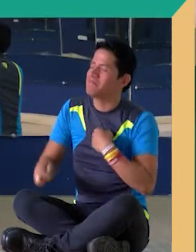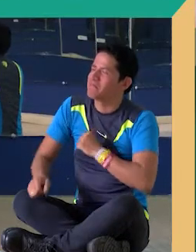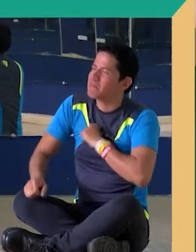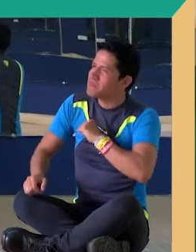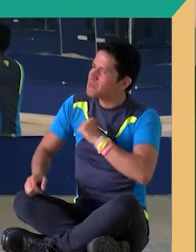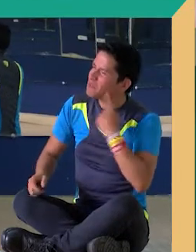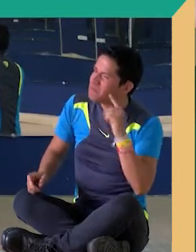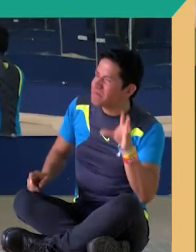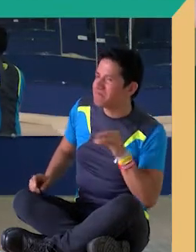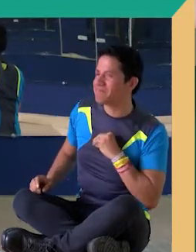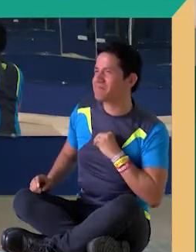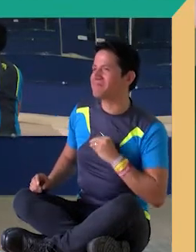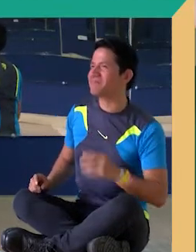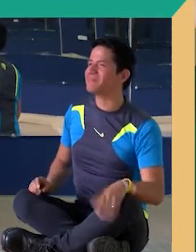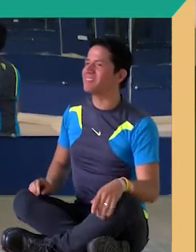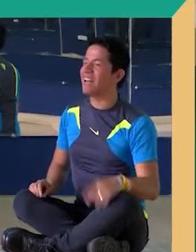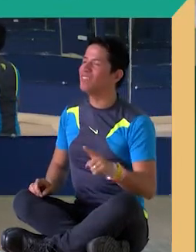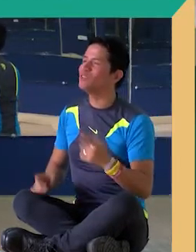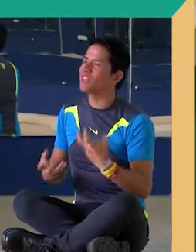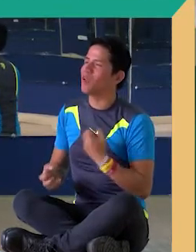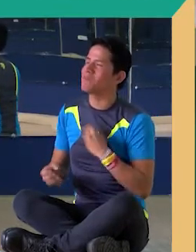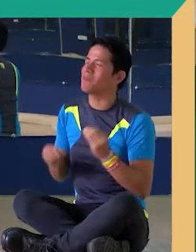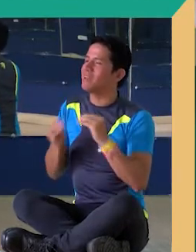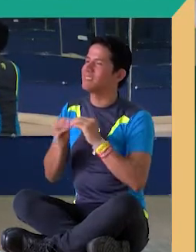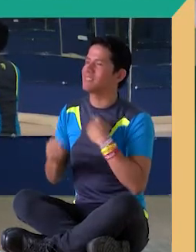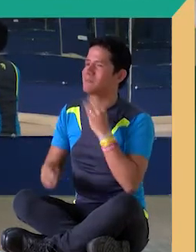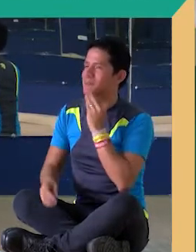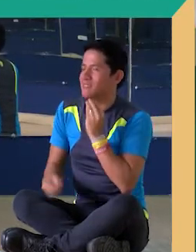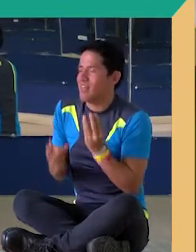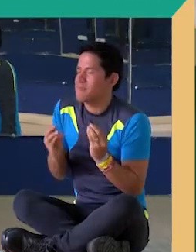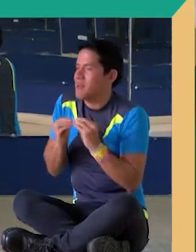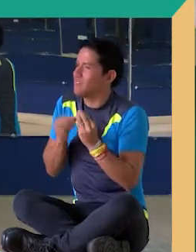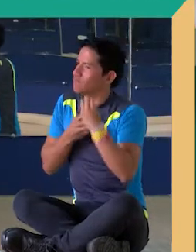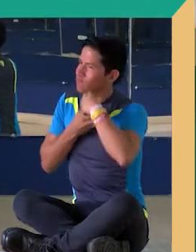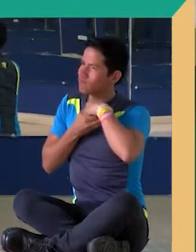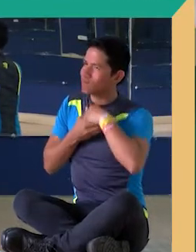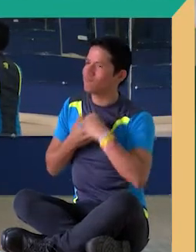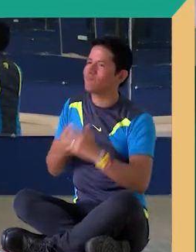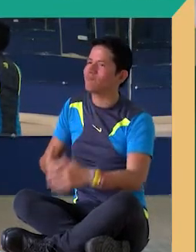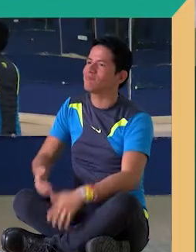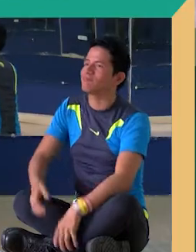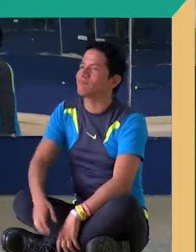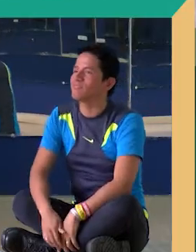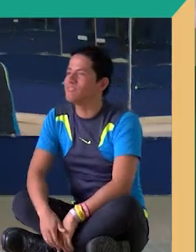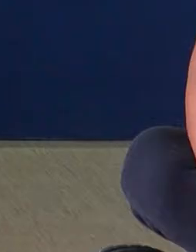siento los bajos, y es ese el que interiorizo y lo expreso en mi cuerpo a través del baile.